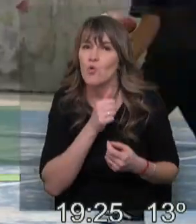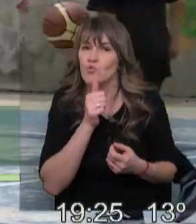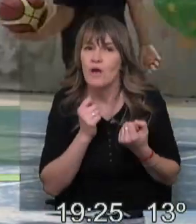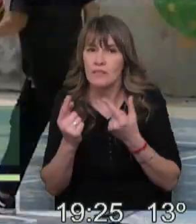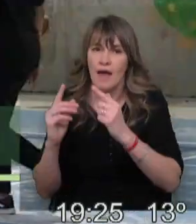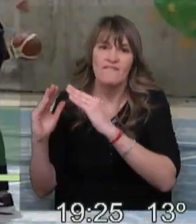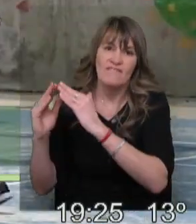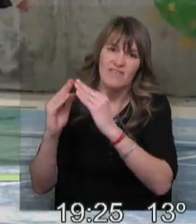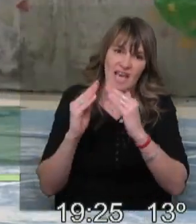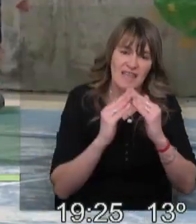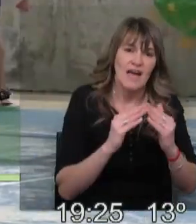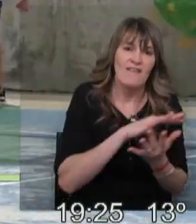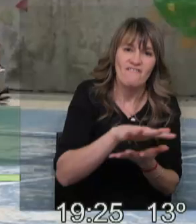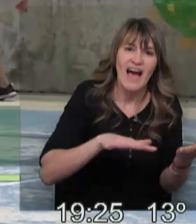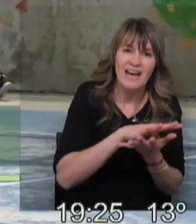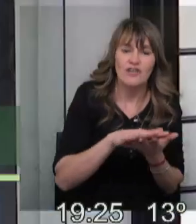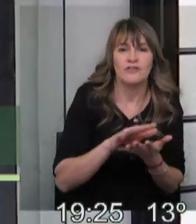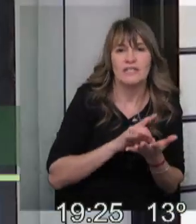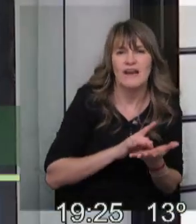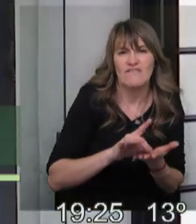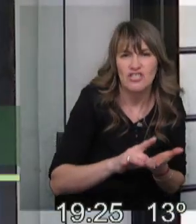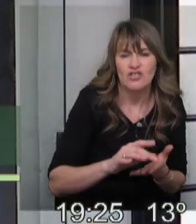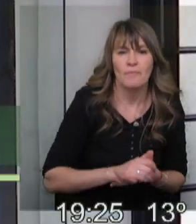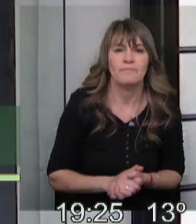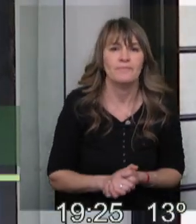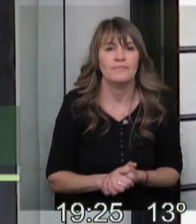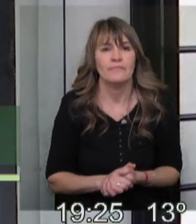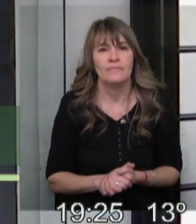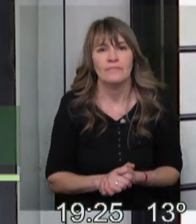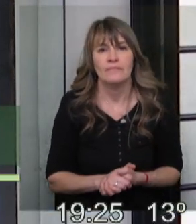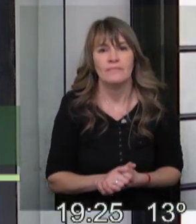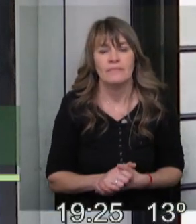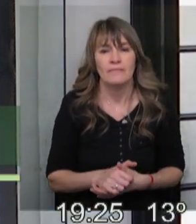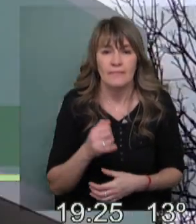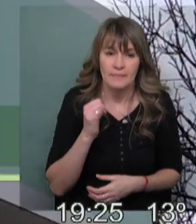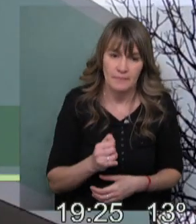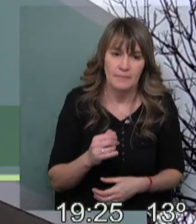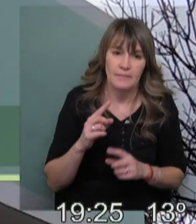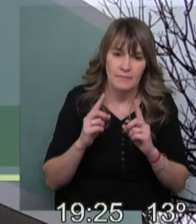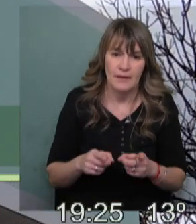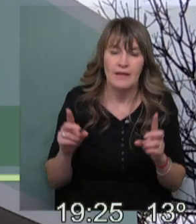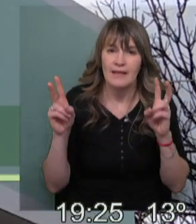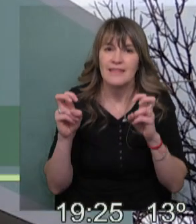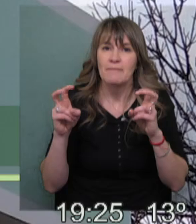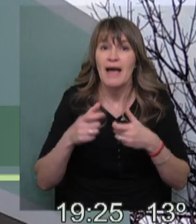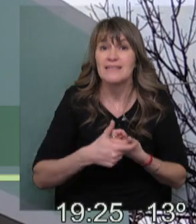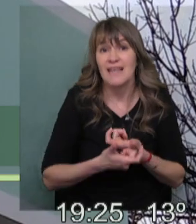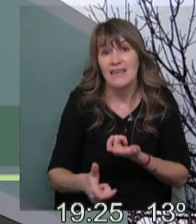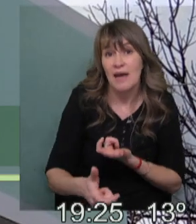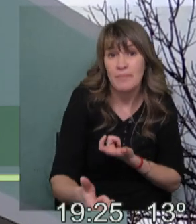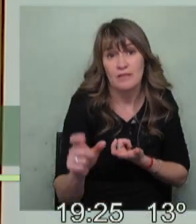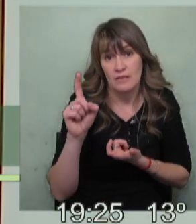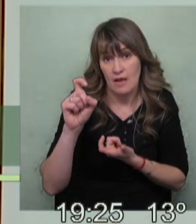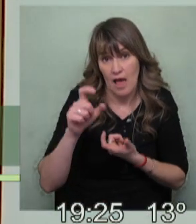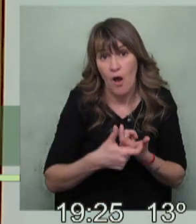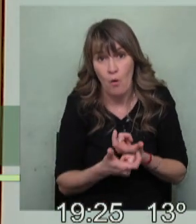del barrio, los servicios. Bueno, por saneamiento también, he escuchado por ahí que se habló. Sí, también el tema de saneamiento es algo importante, el tema